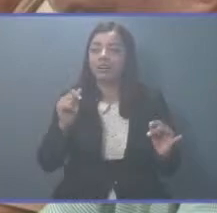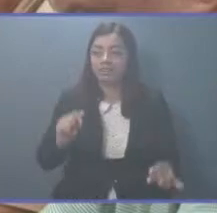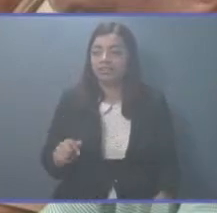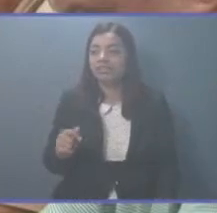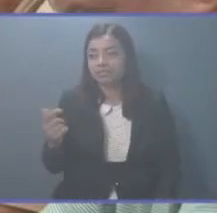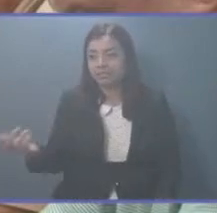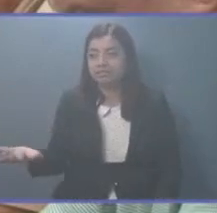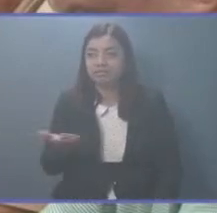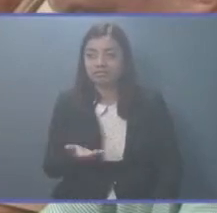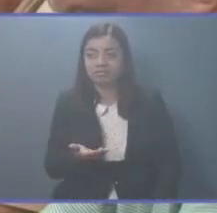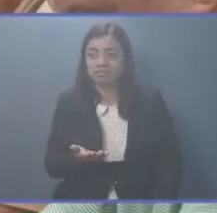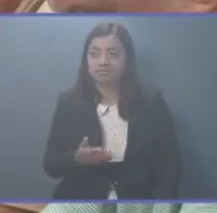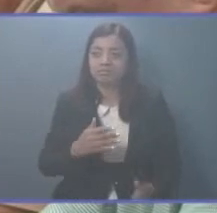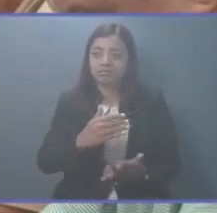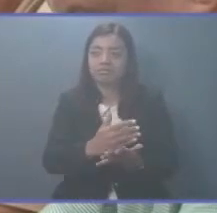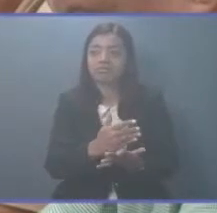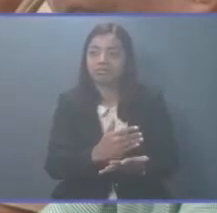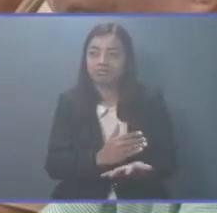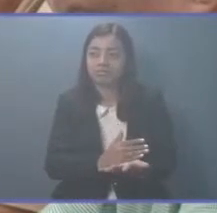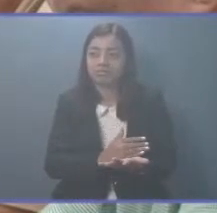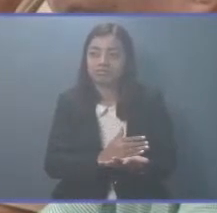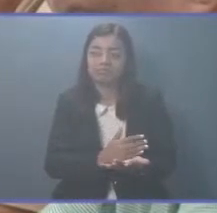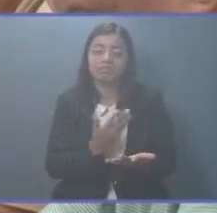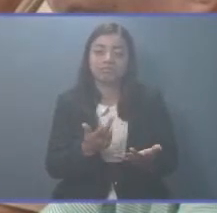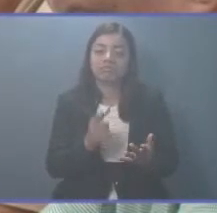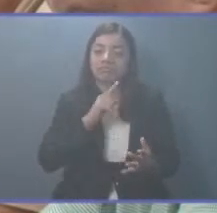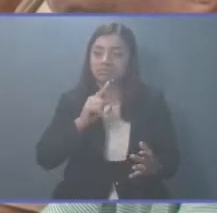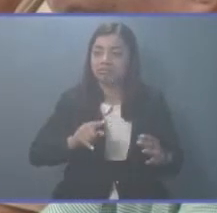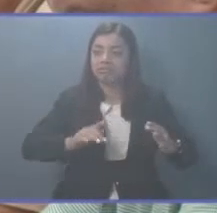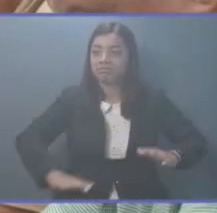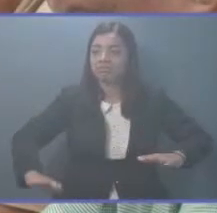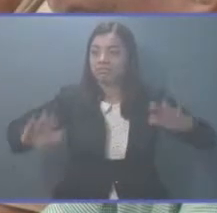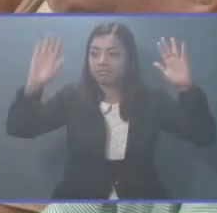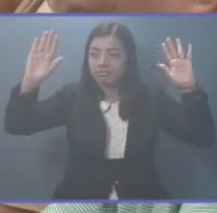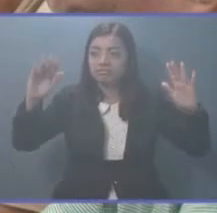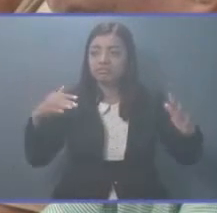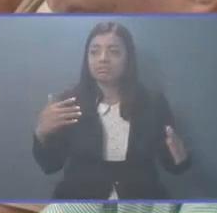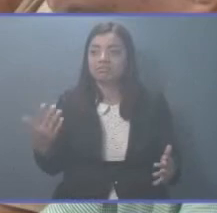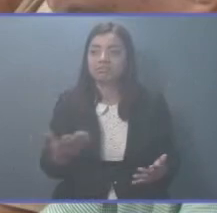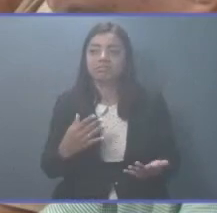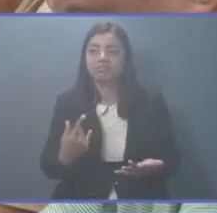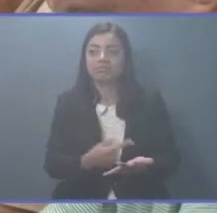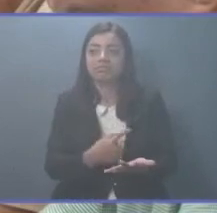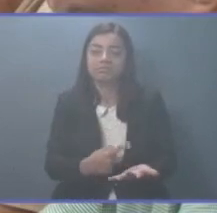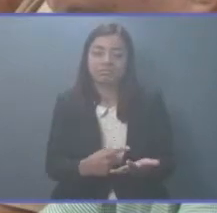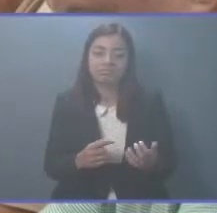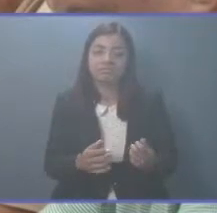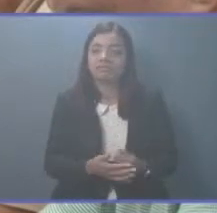se puede dar, tampoco podemos ubicar o sancionar la